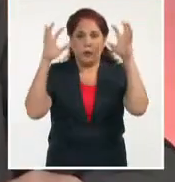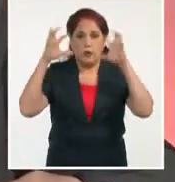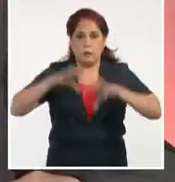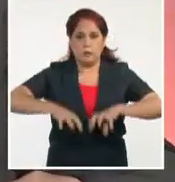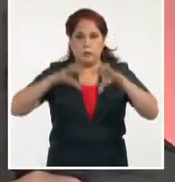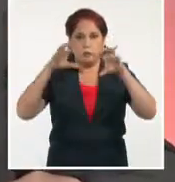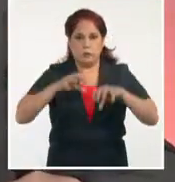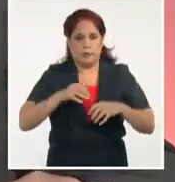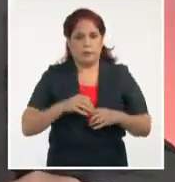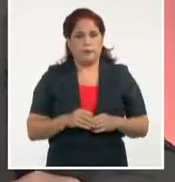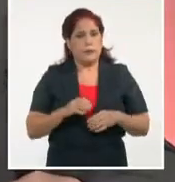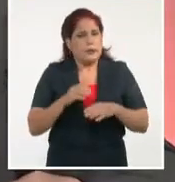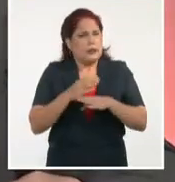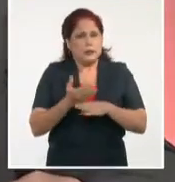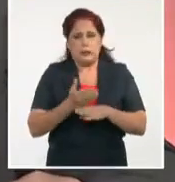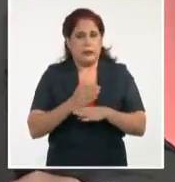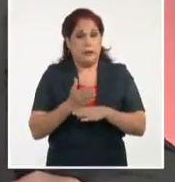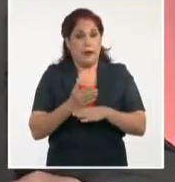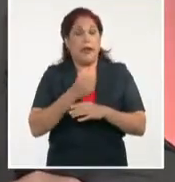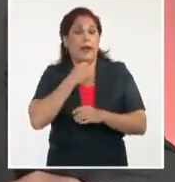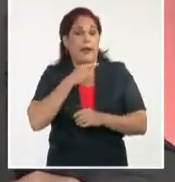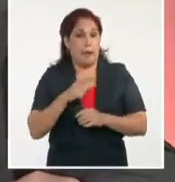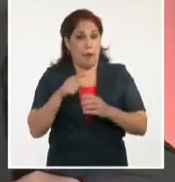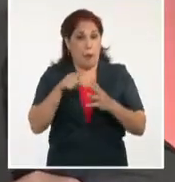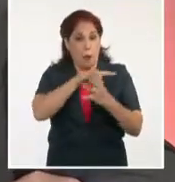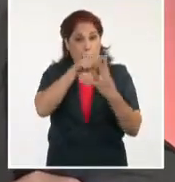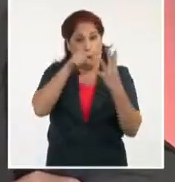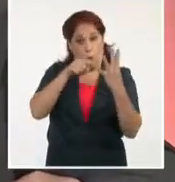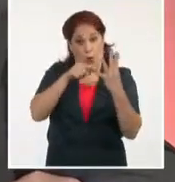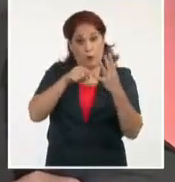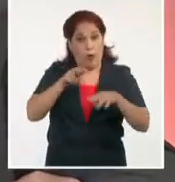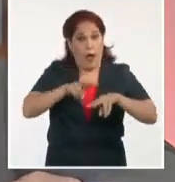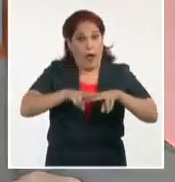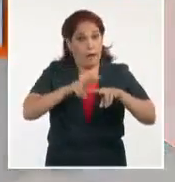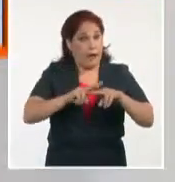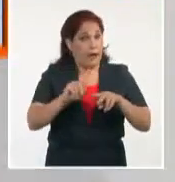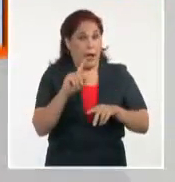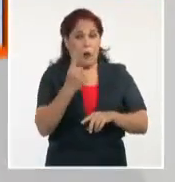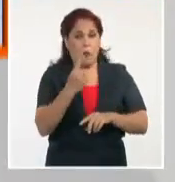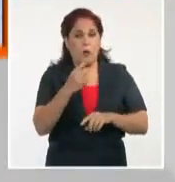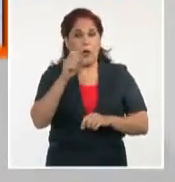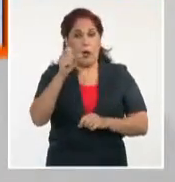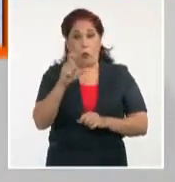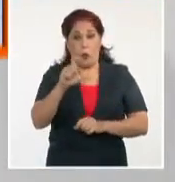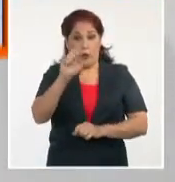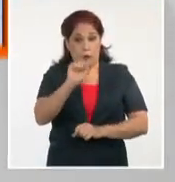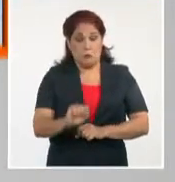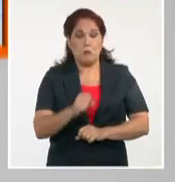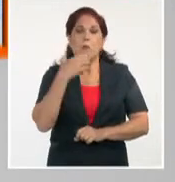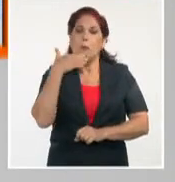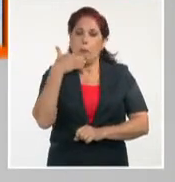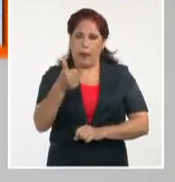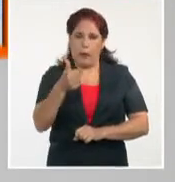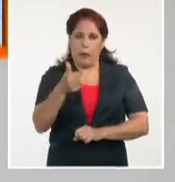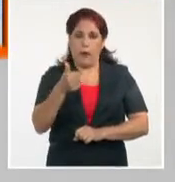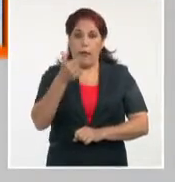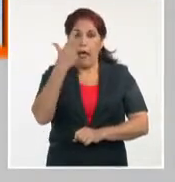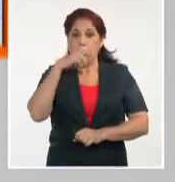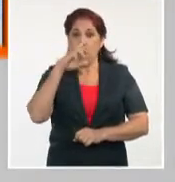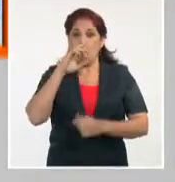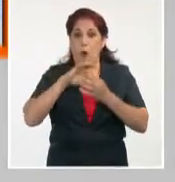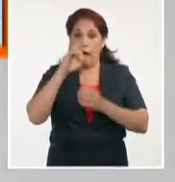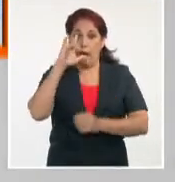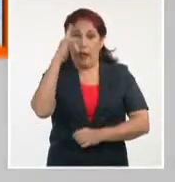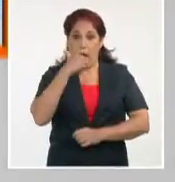que de la cuenca de La Habana, Cuenca Sur es la única que está en estado favorable. Aribanabo en estado